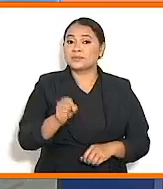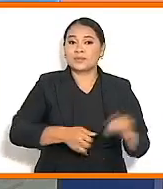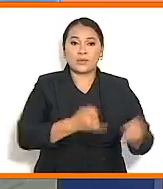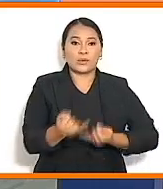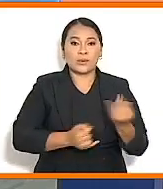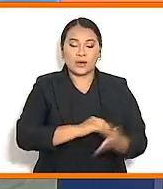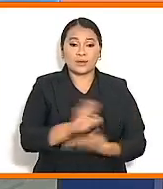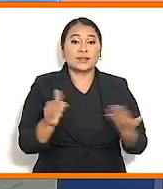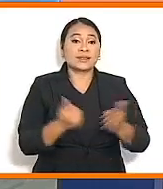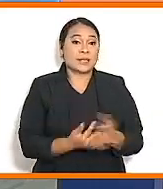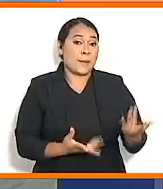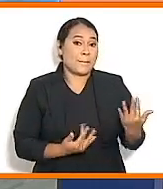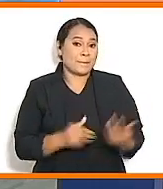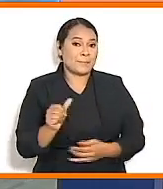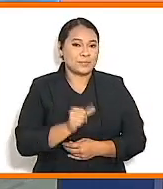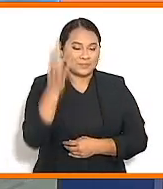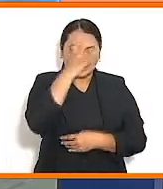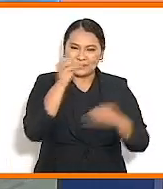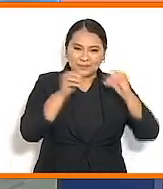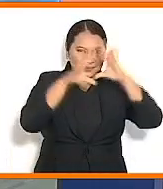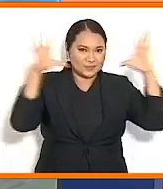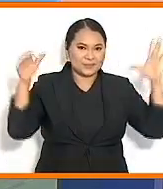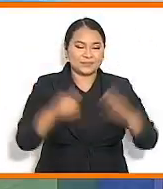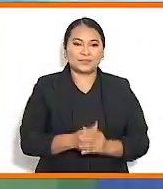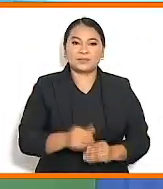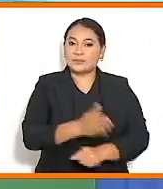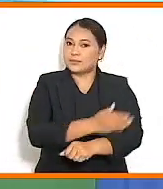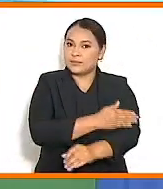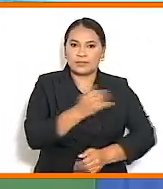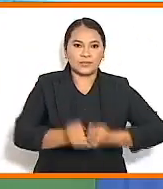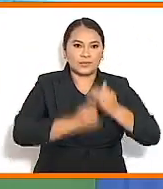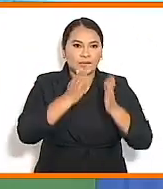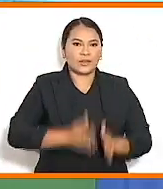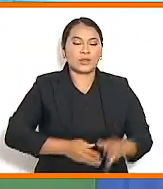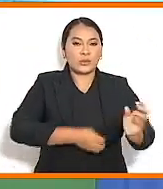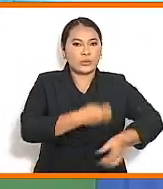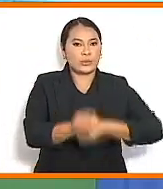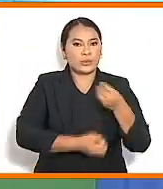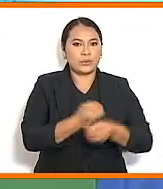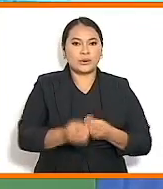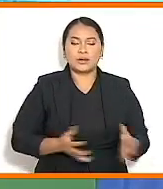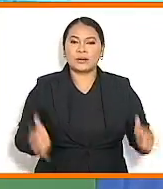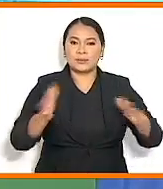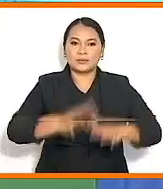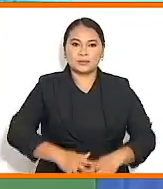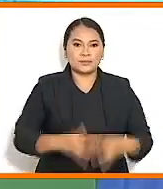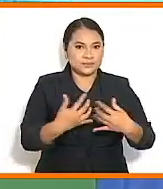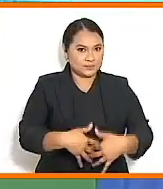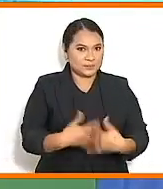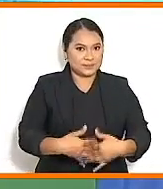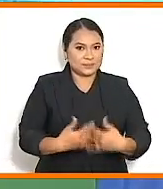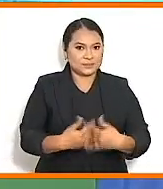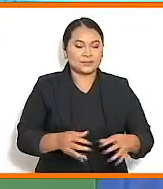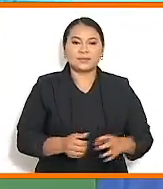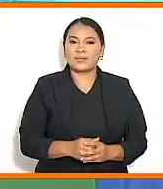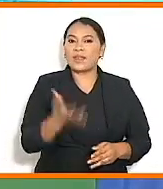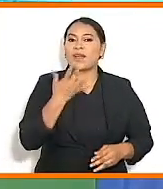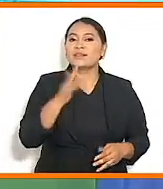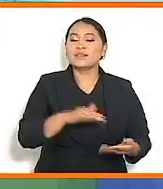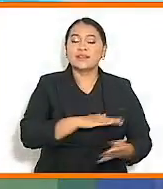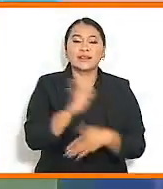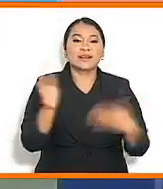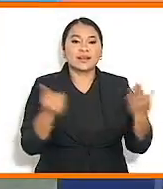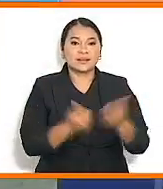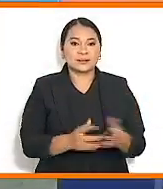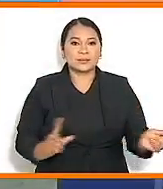todos esperan en esta linda mañana. Pero antes, querido jugador, debemos incorporar nuestras esferas al juego. Te deseo muchísima suerte, espero